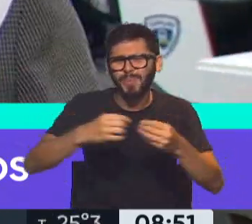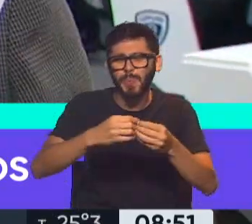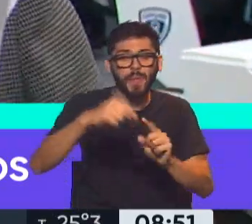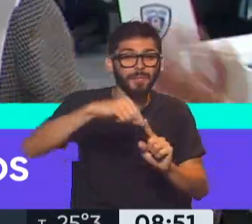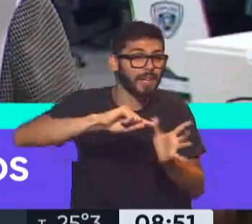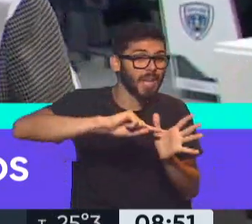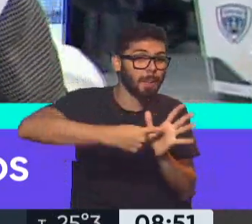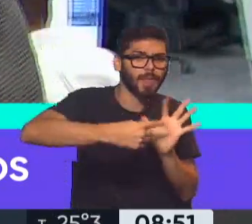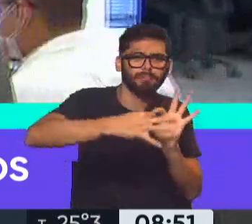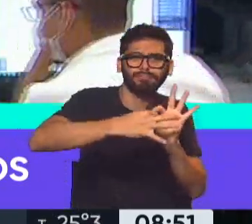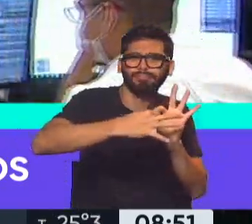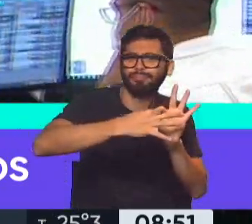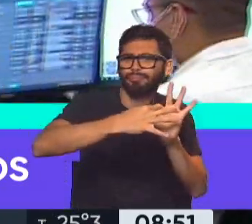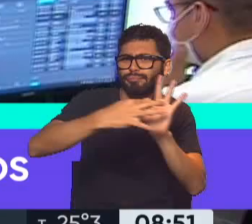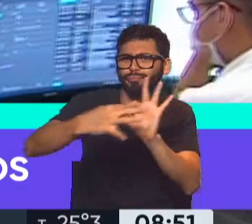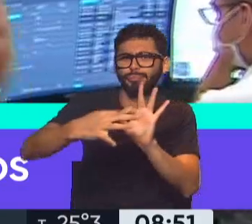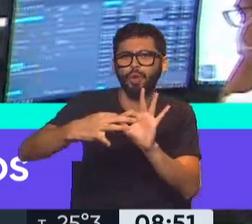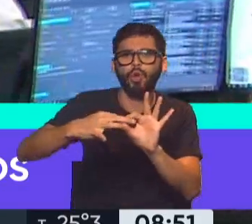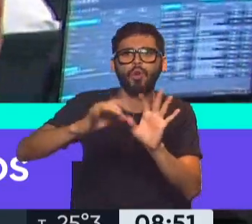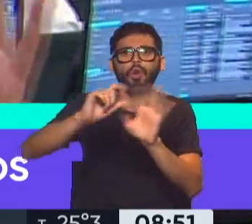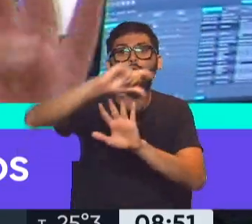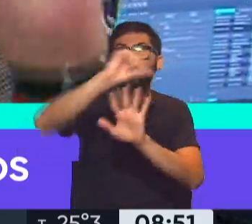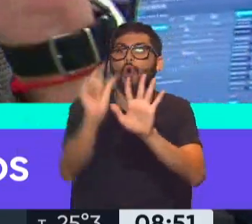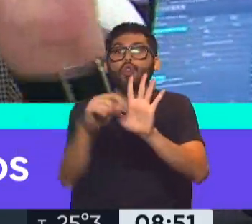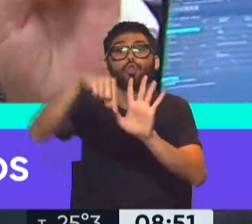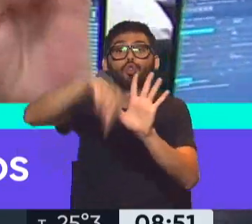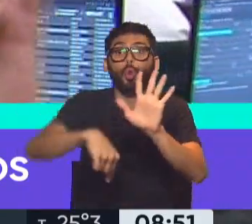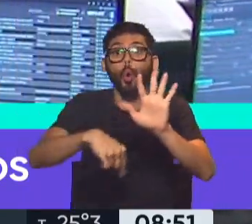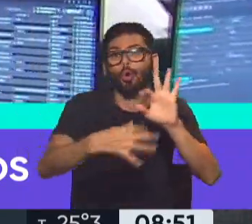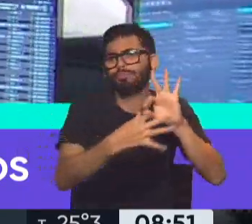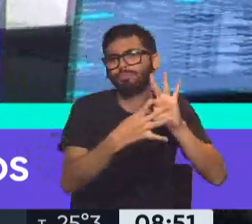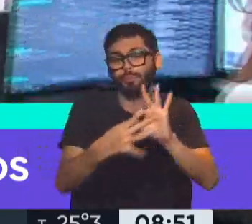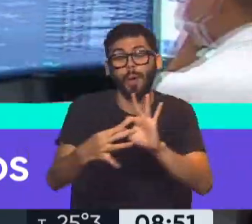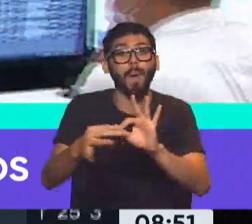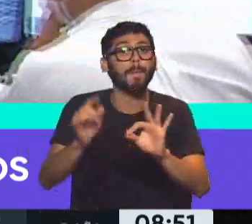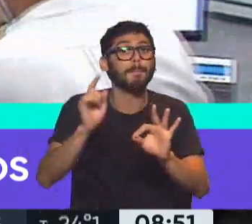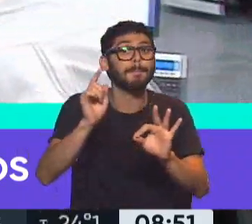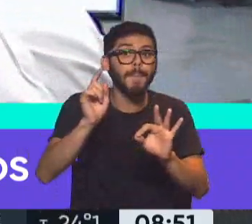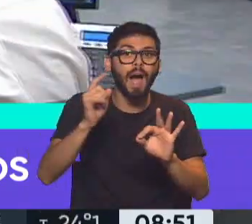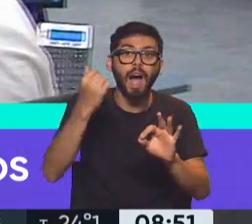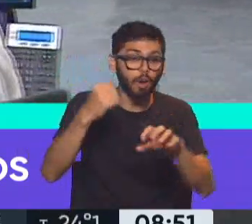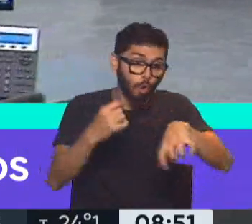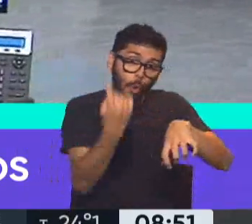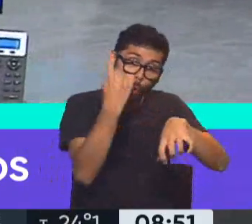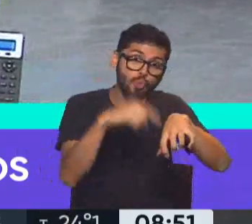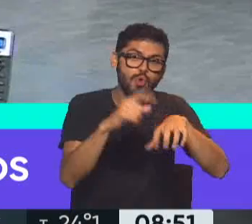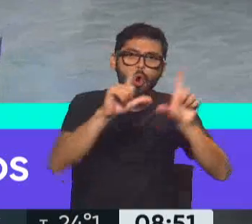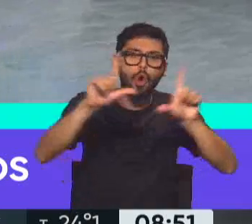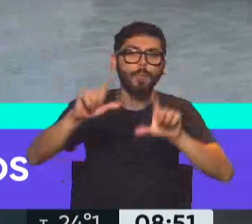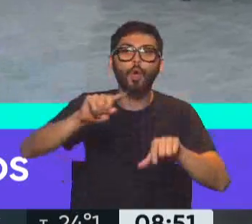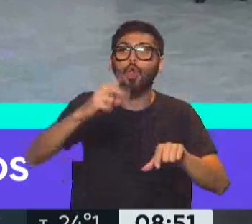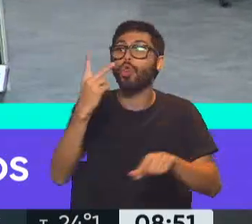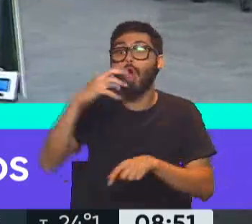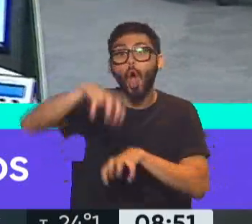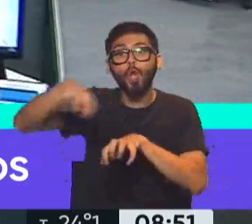con toda la zona sur del conurbano pero hay además otros cuatro centros de monitoreo 2 en ubicados en